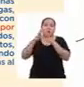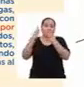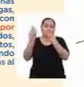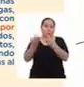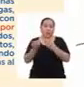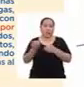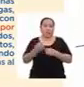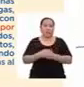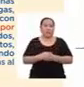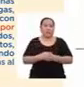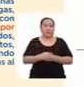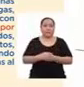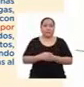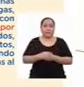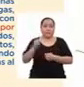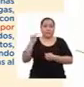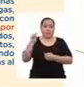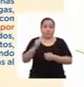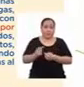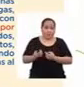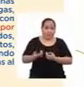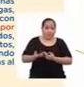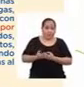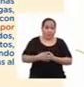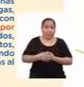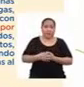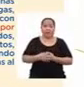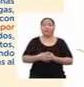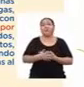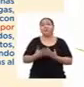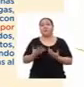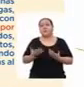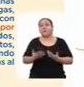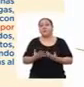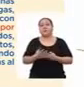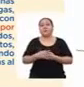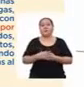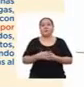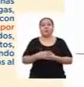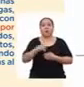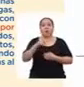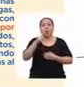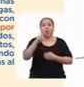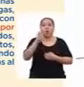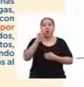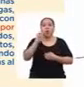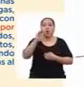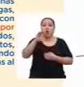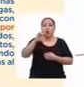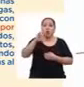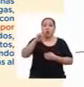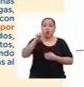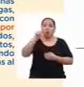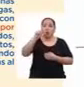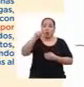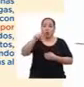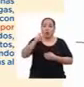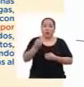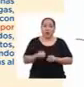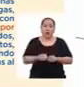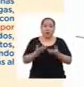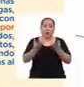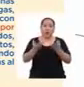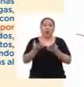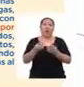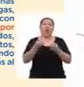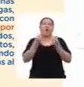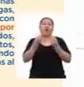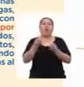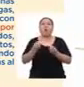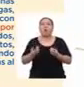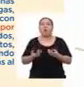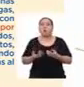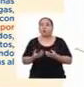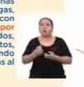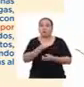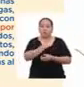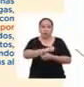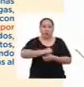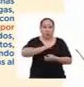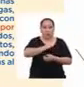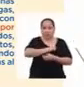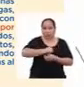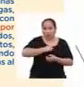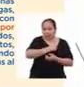familias. En este caso, lo cual hace referencia a los comportamientos, formas de responder